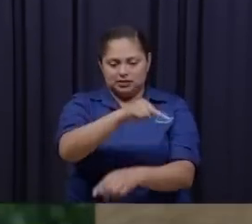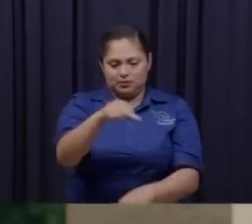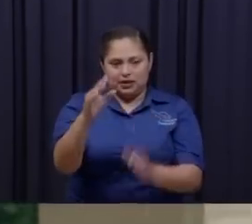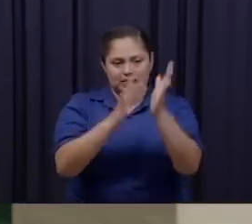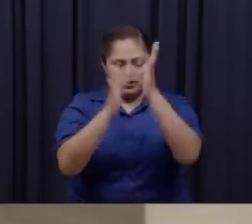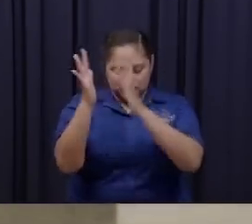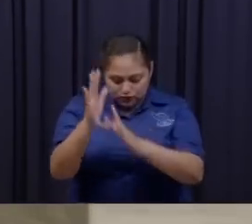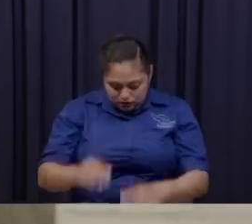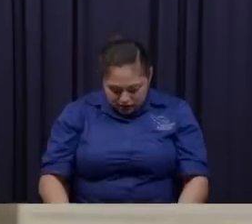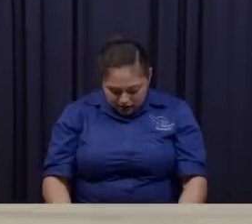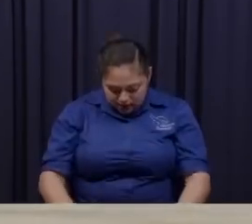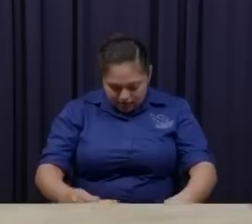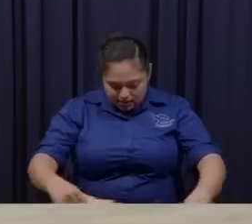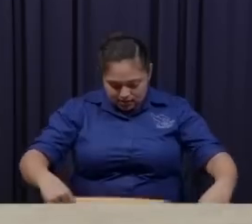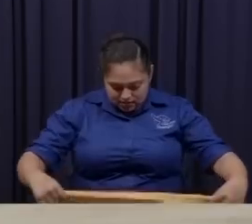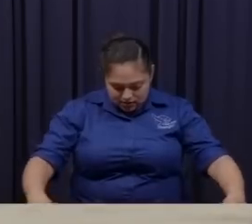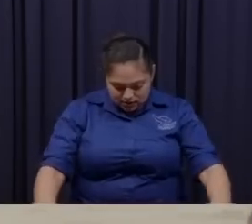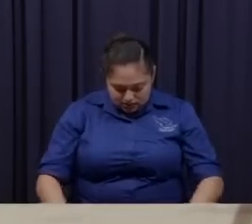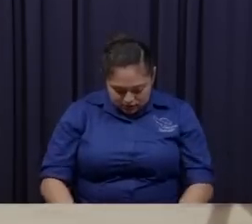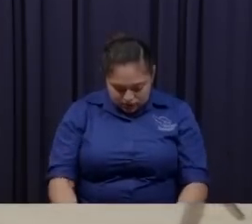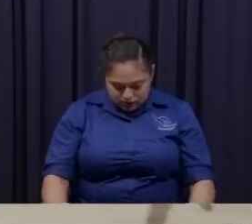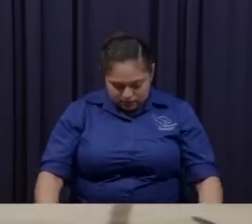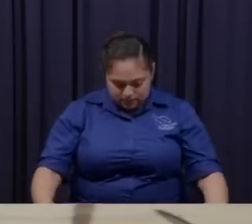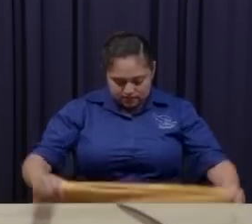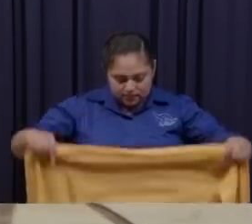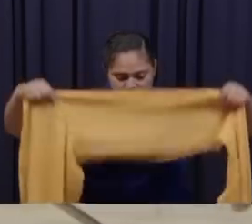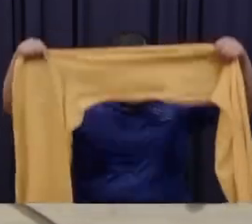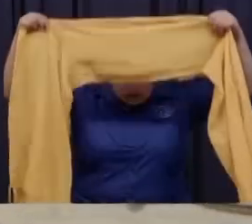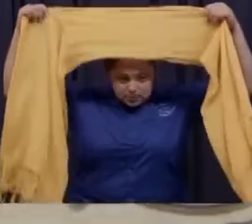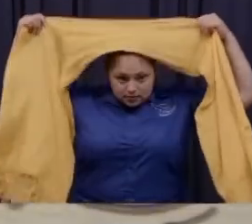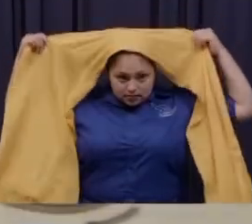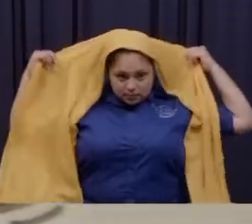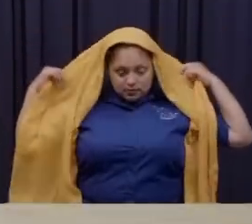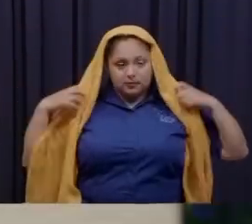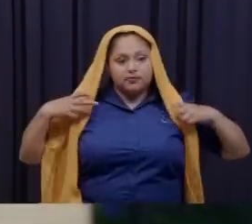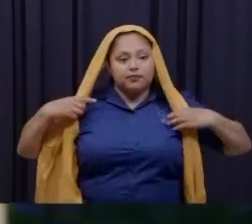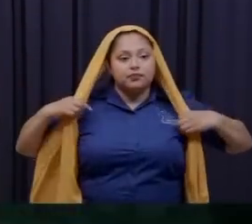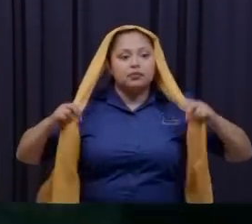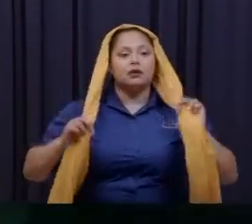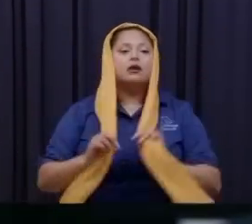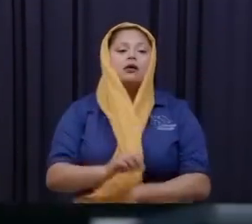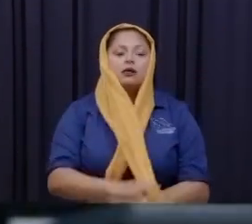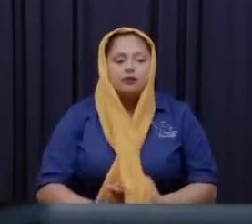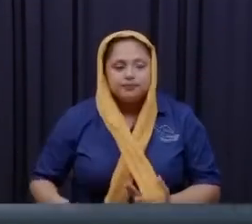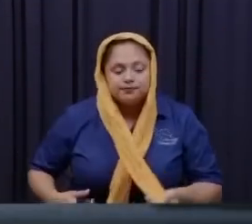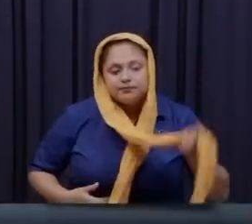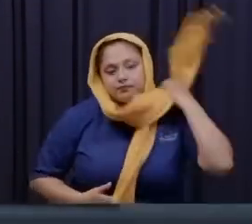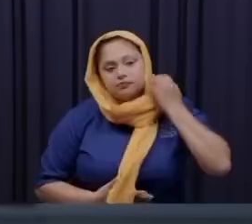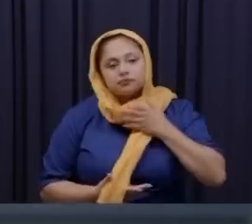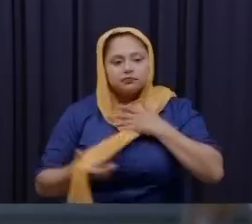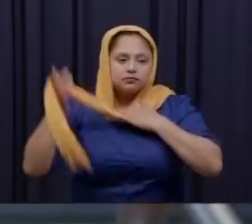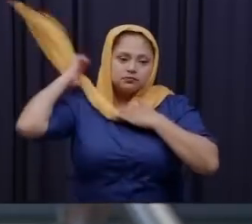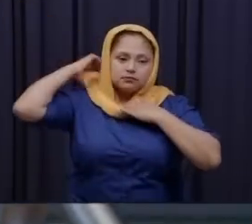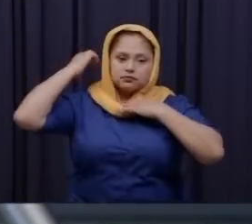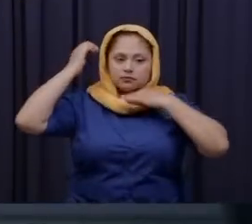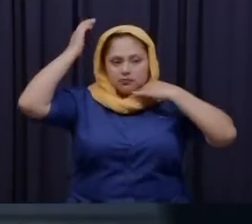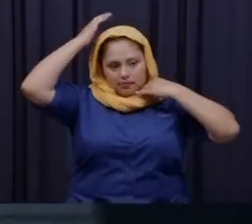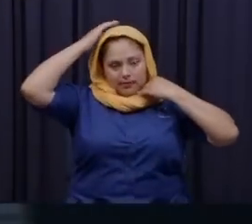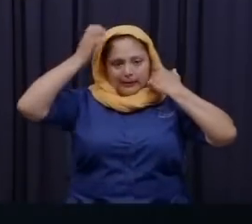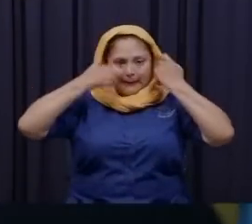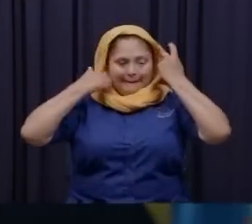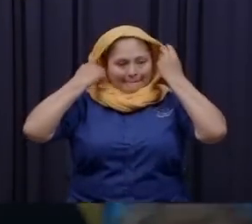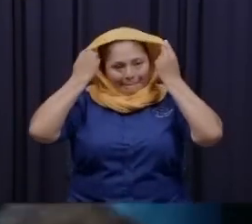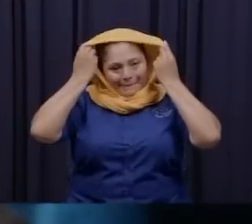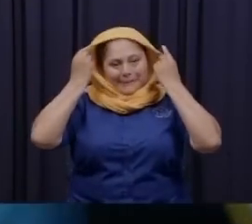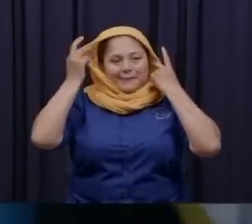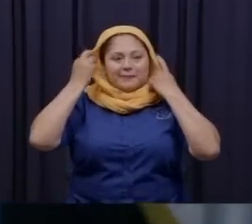Jesús. Déjame orar por ti. Déjame orar. Orar en el